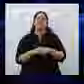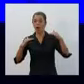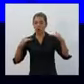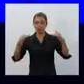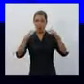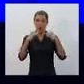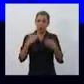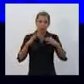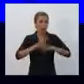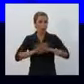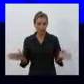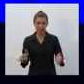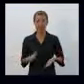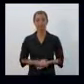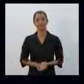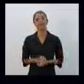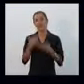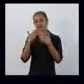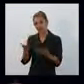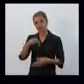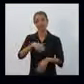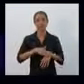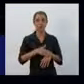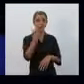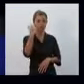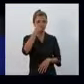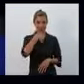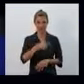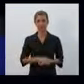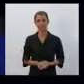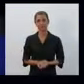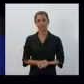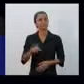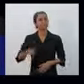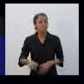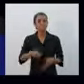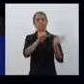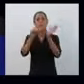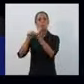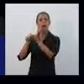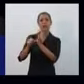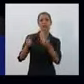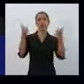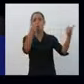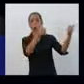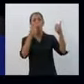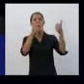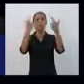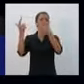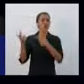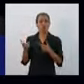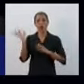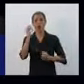nicola turno de mauricio macri ya no existen países exitosos con alta inflación o economía